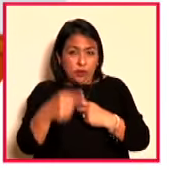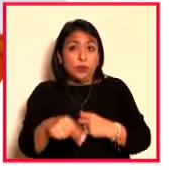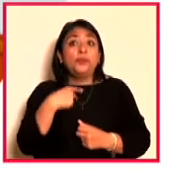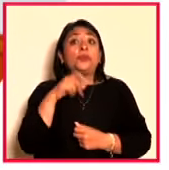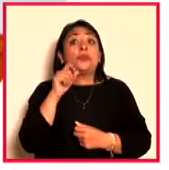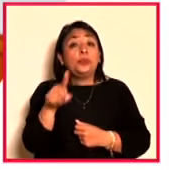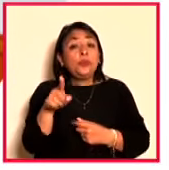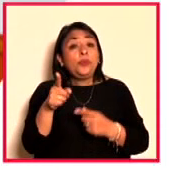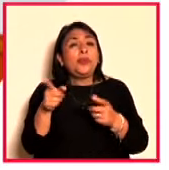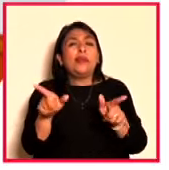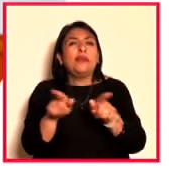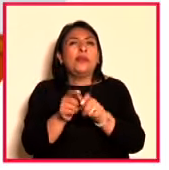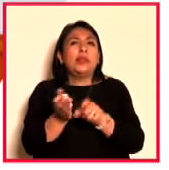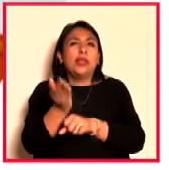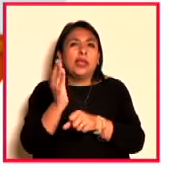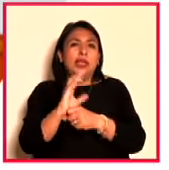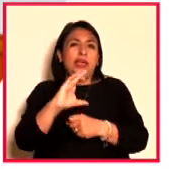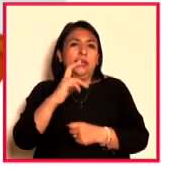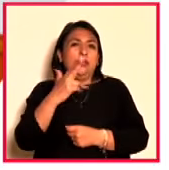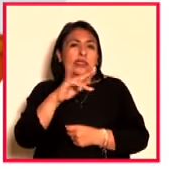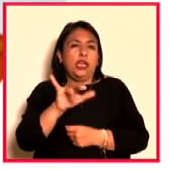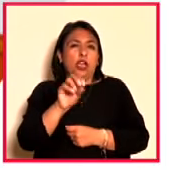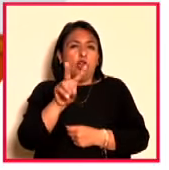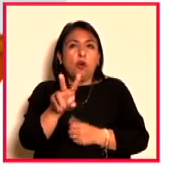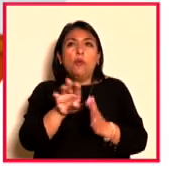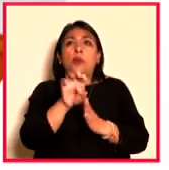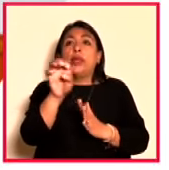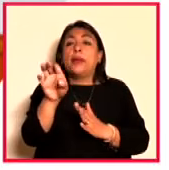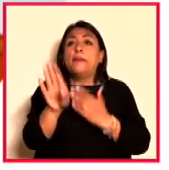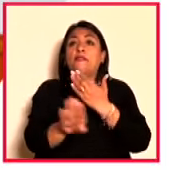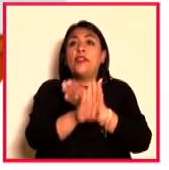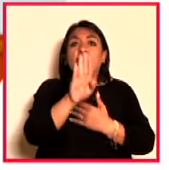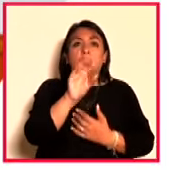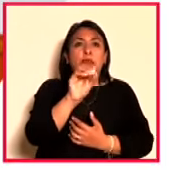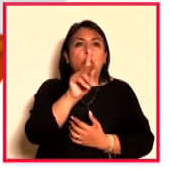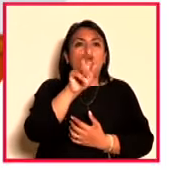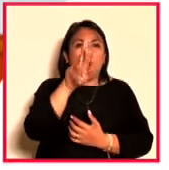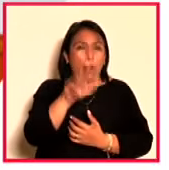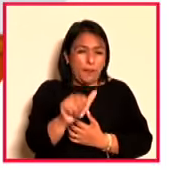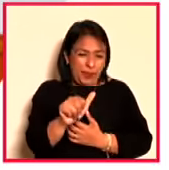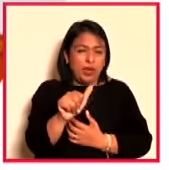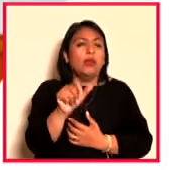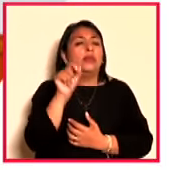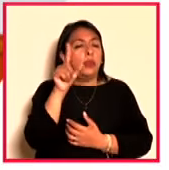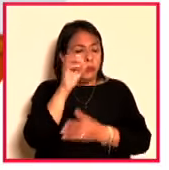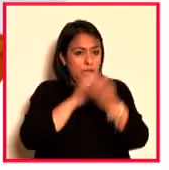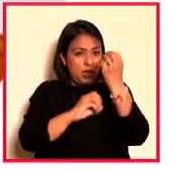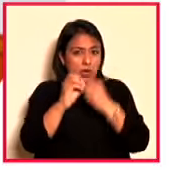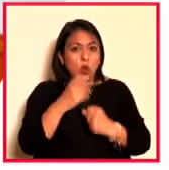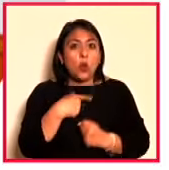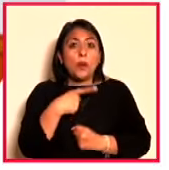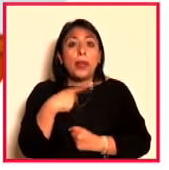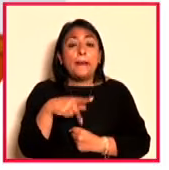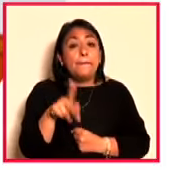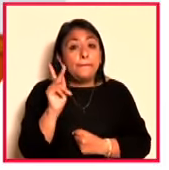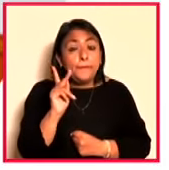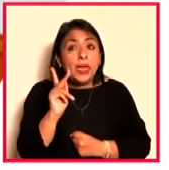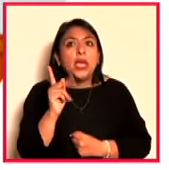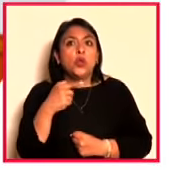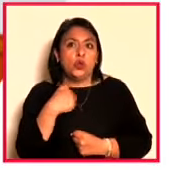de Anton Chejov, por ejemplo. Hicimos El Fantasma de la Ópera de Gastón Leroux. Pero, bueno, yo también